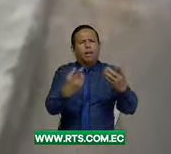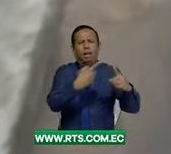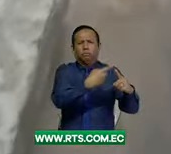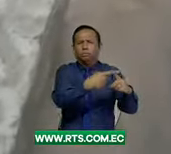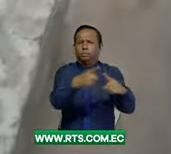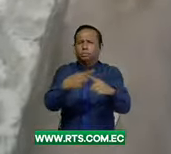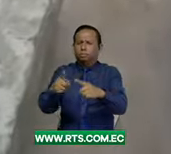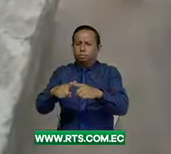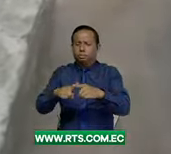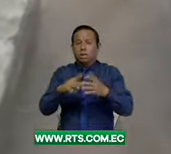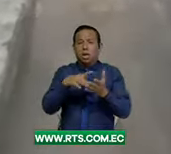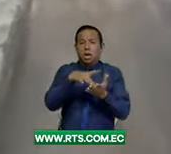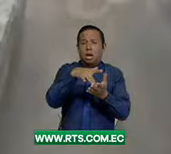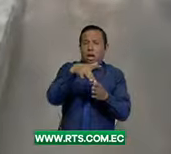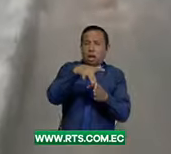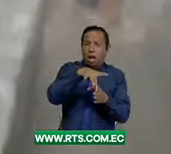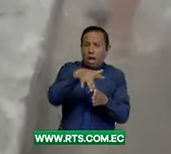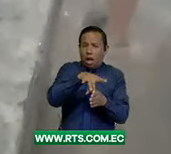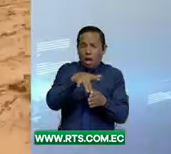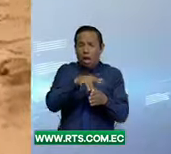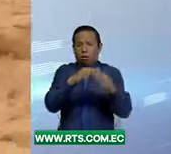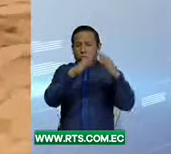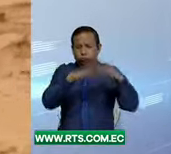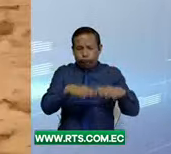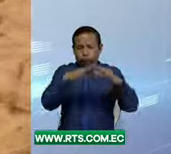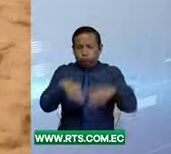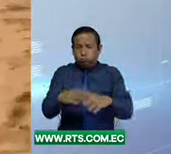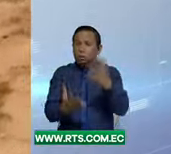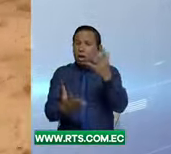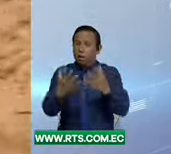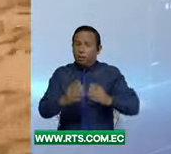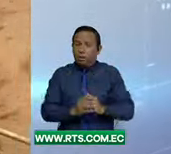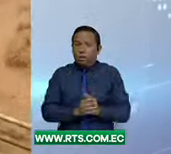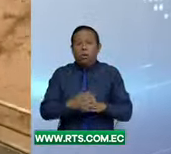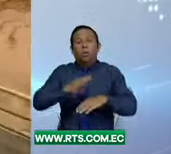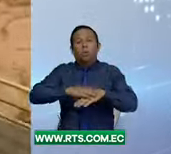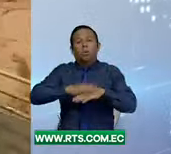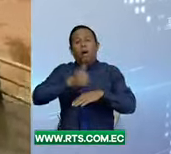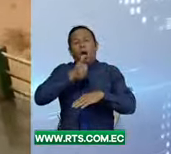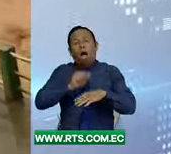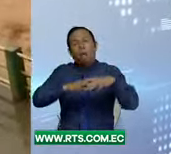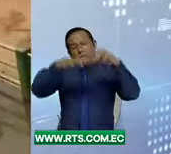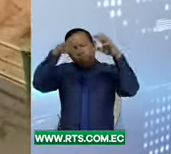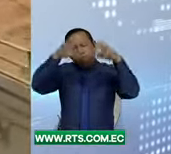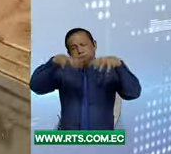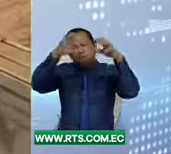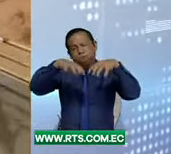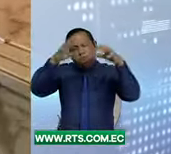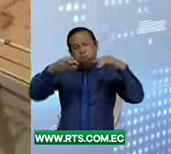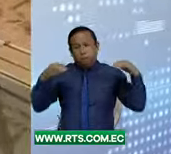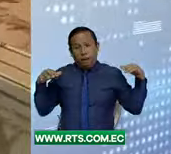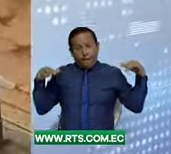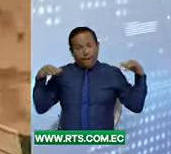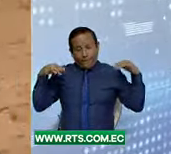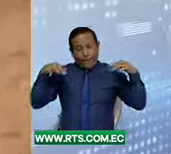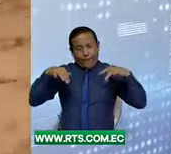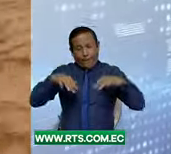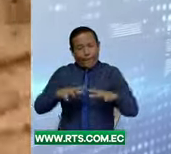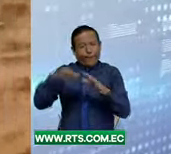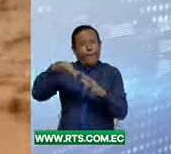están bajo riesgo de colapsar. Esto producto de las fuertes lluvias en las cordilleras que mantiene